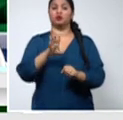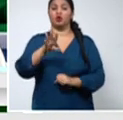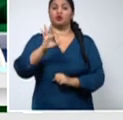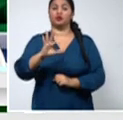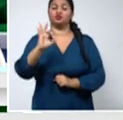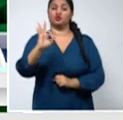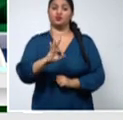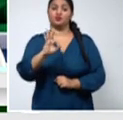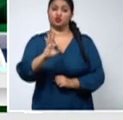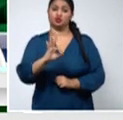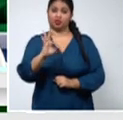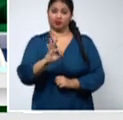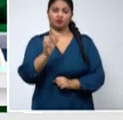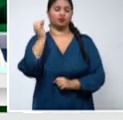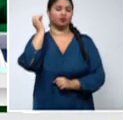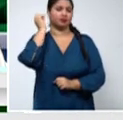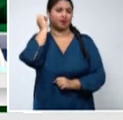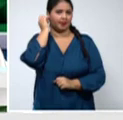48,6%.